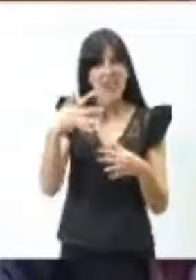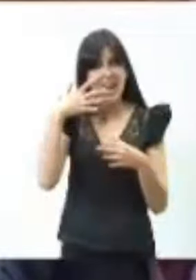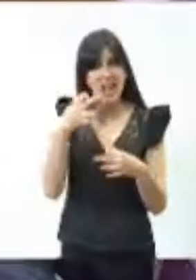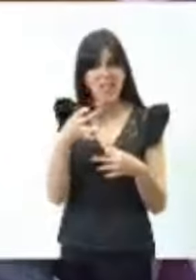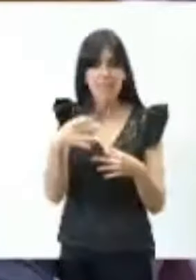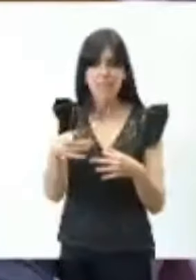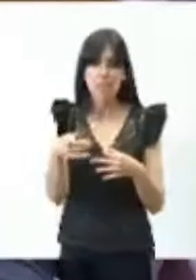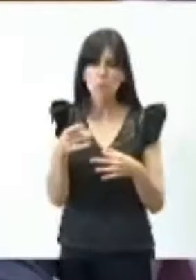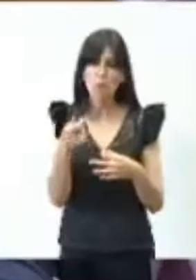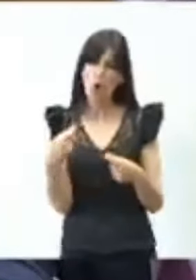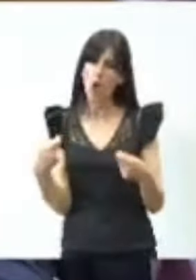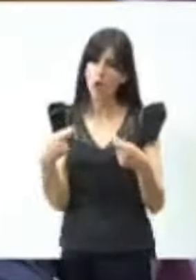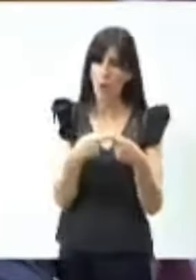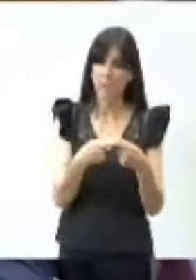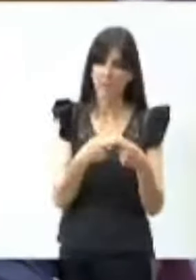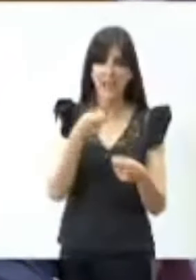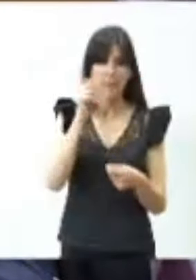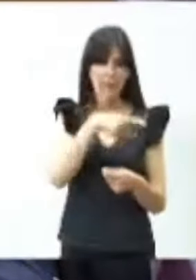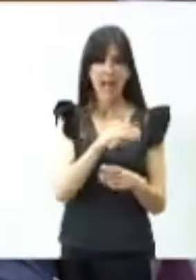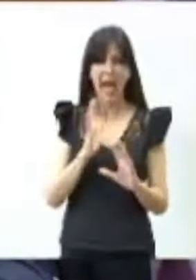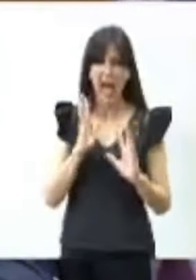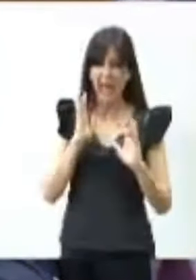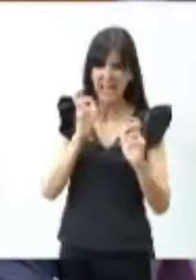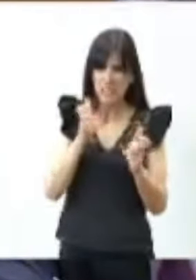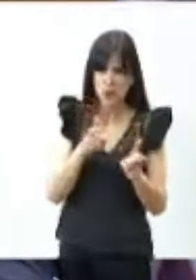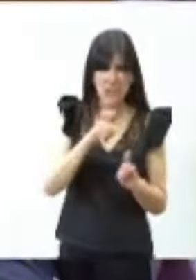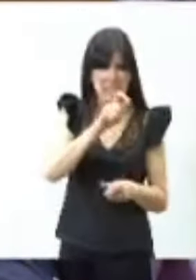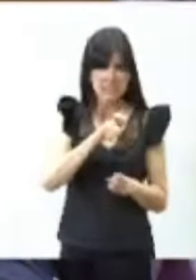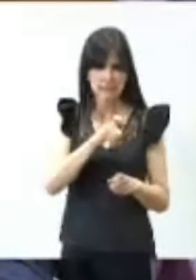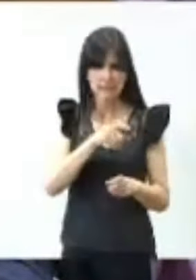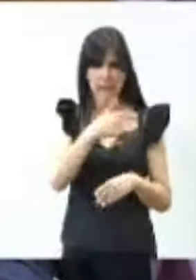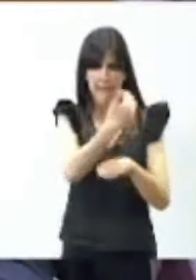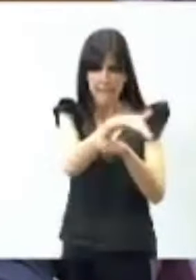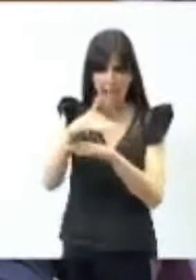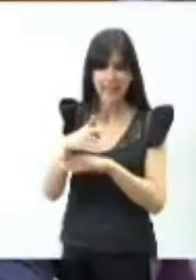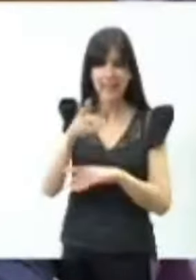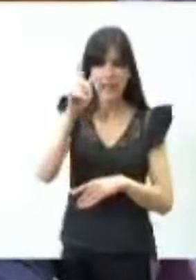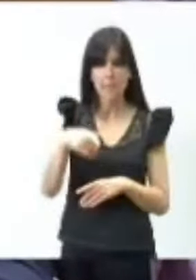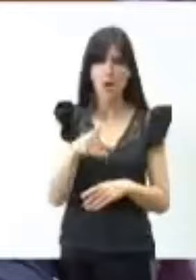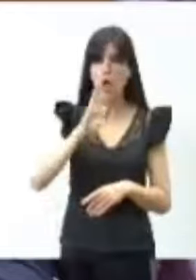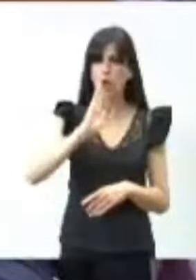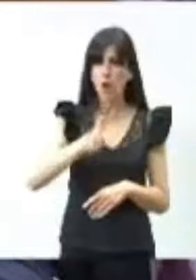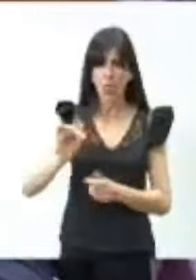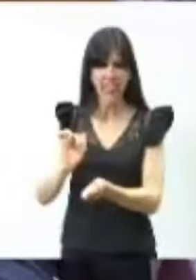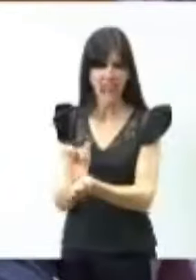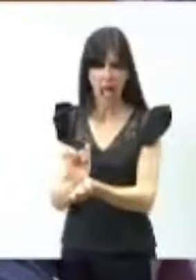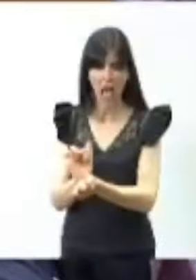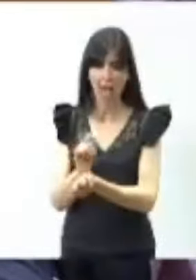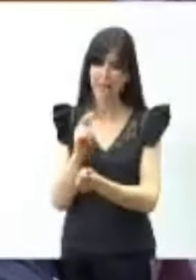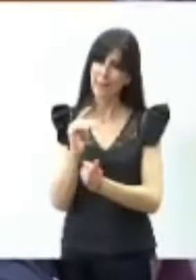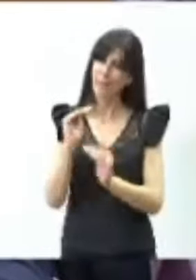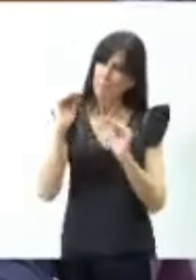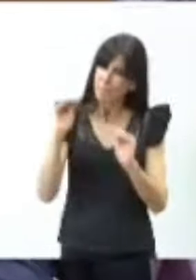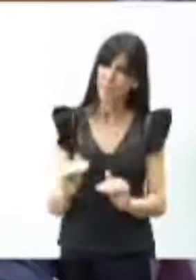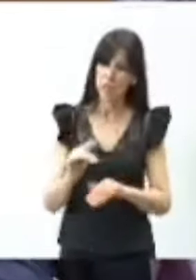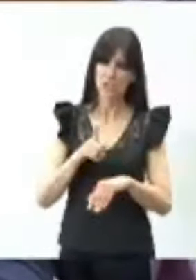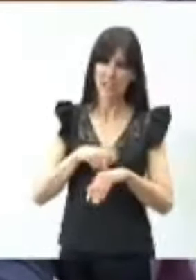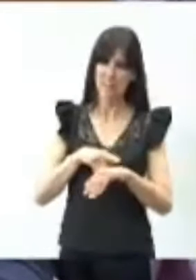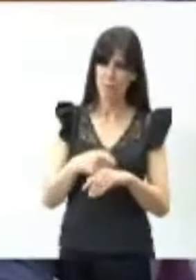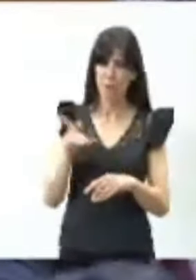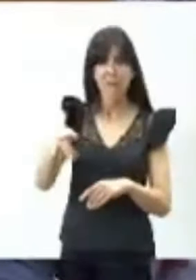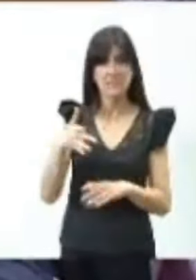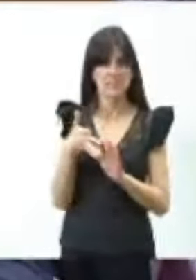cómplice. Agresores en la calle, rebaja de condenas. Usted es cómplice de eso. Mira, el